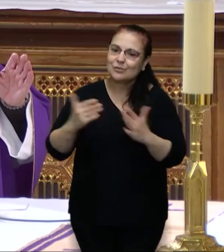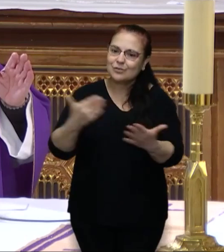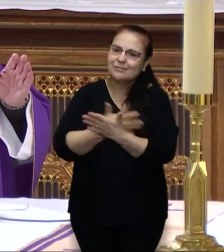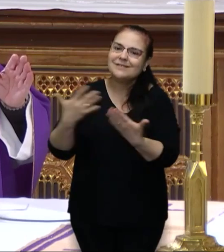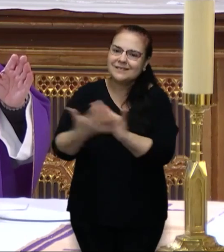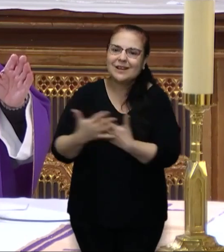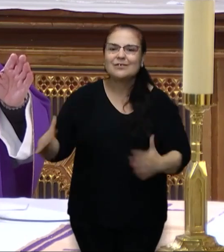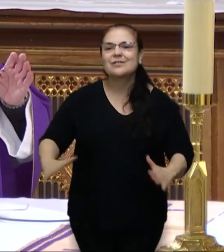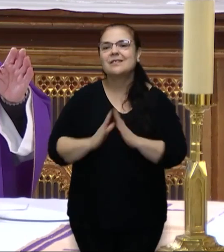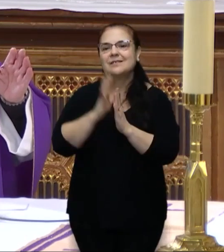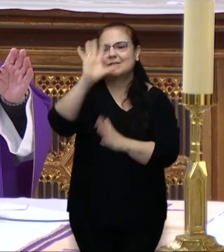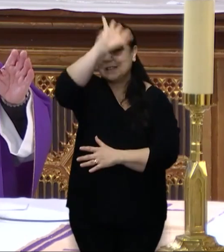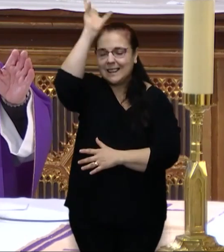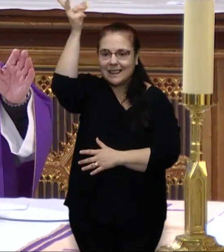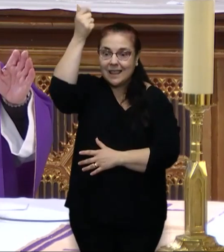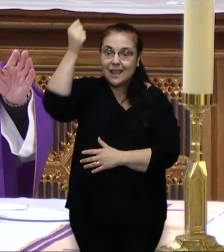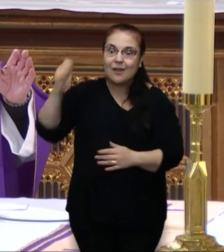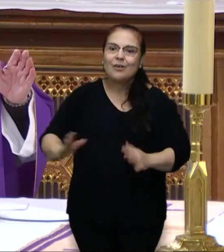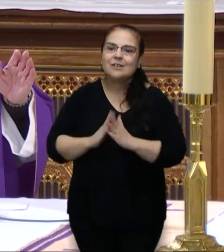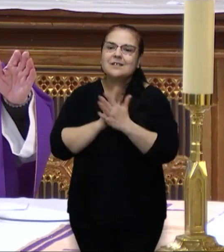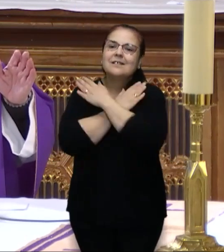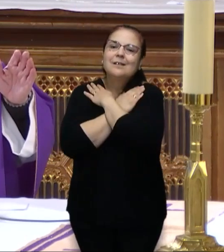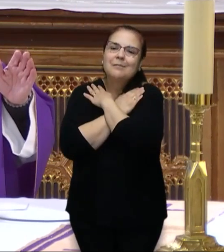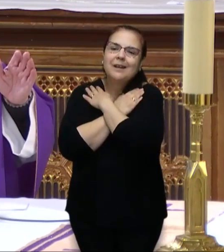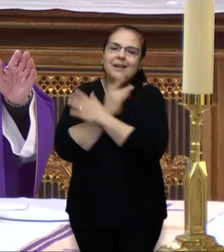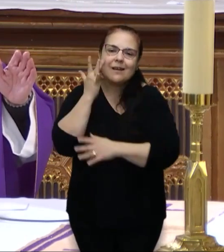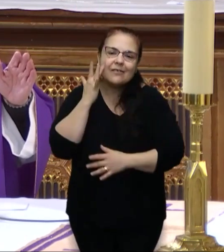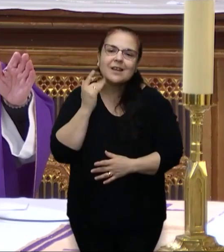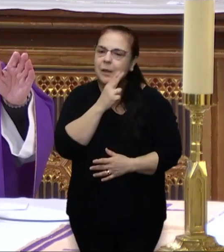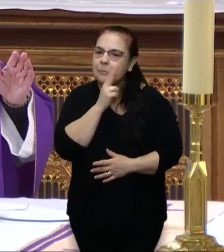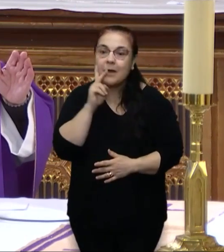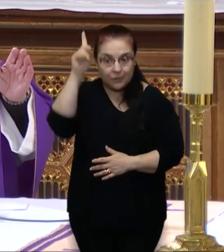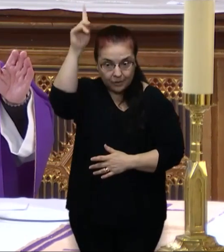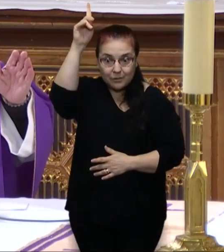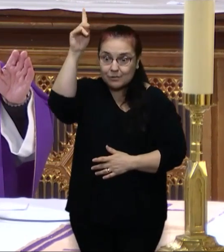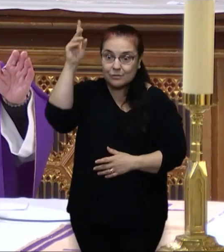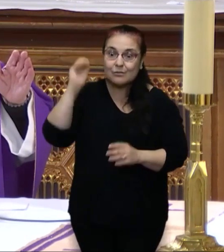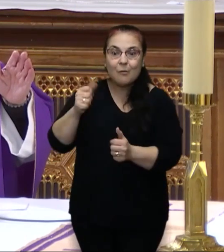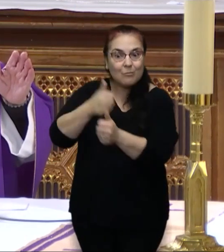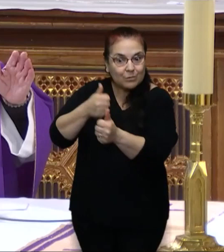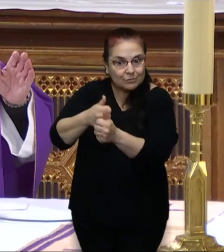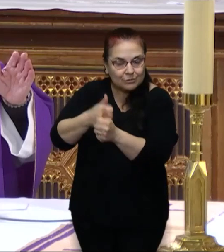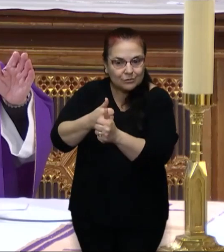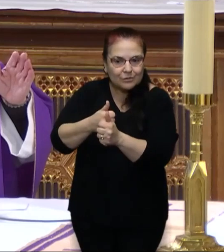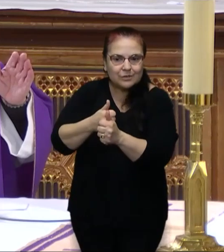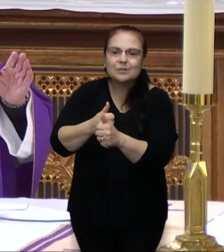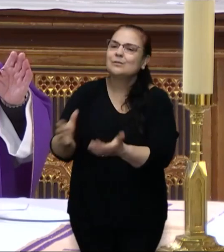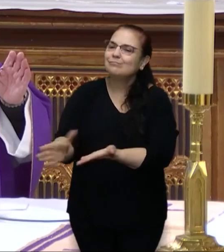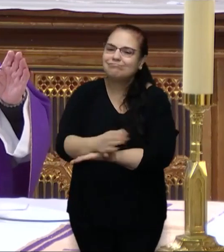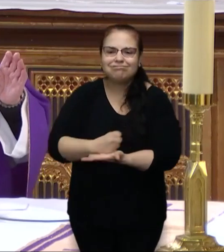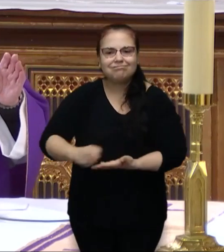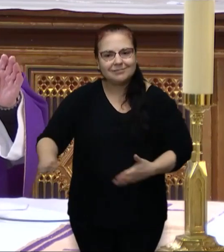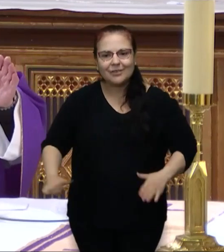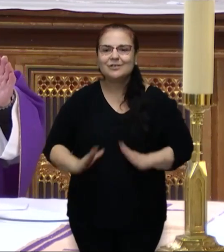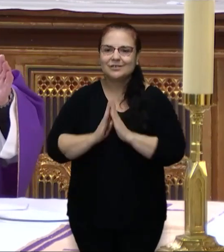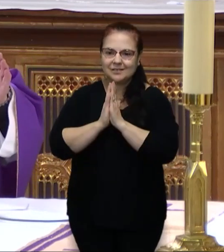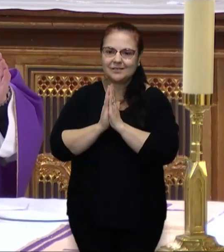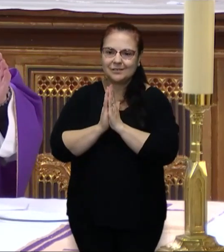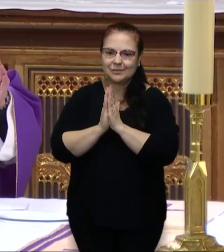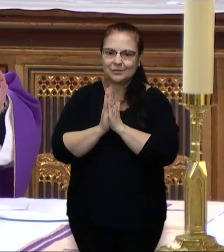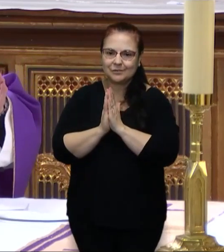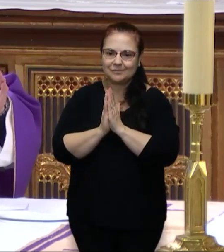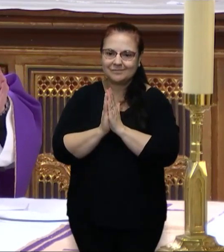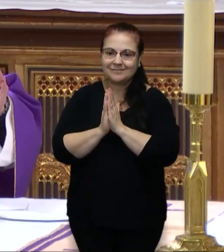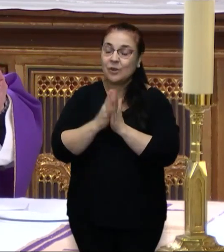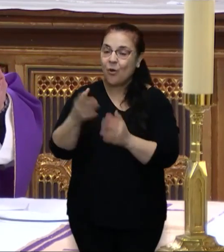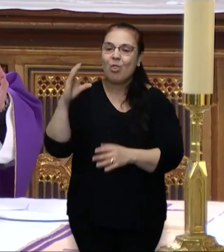santos del cielo, con Santa María, la Virgen Madre de Dios, con los apóstoles y con todos los santos,